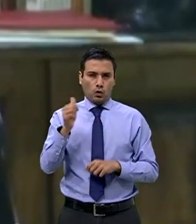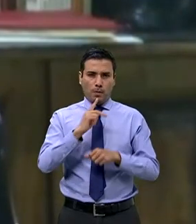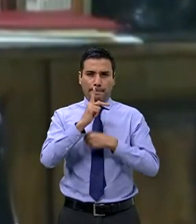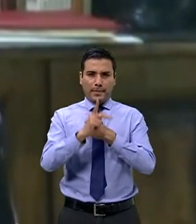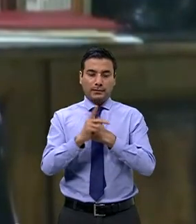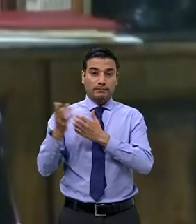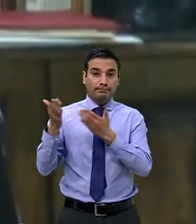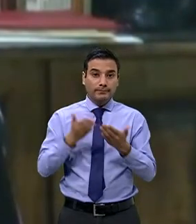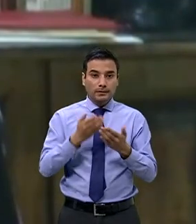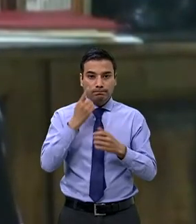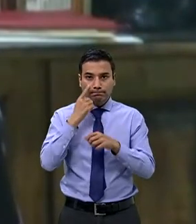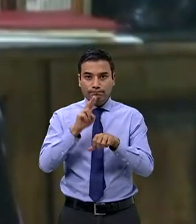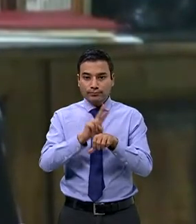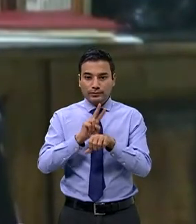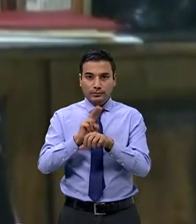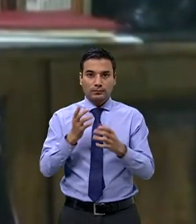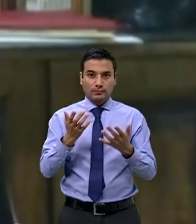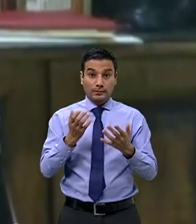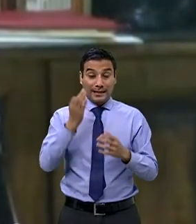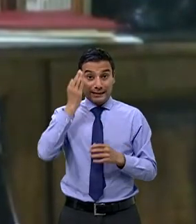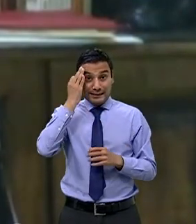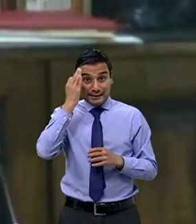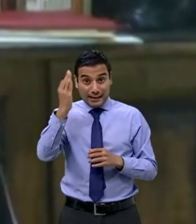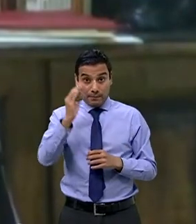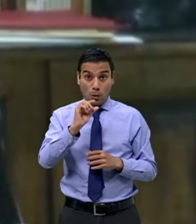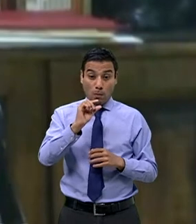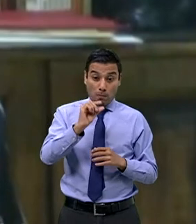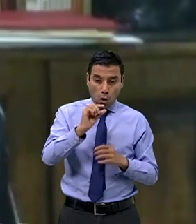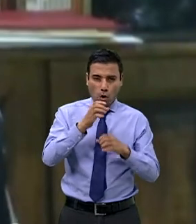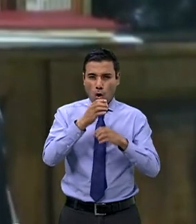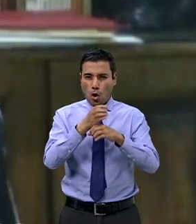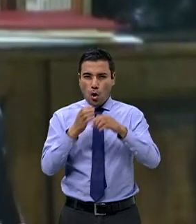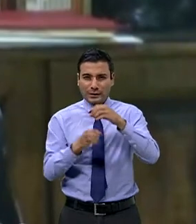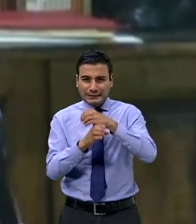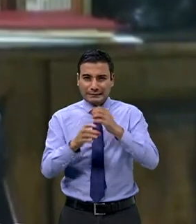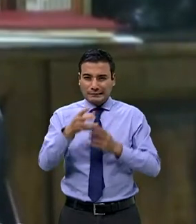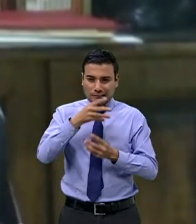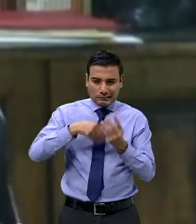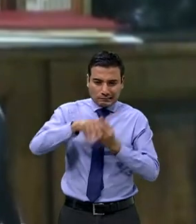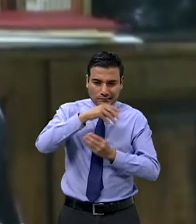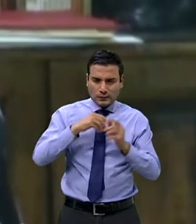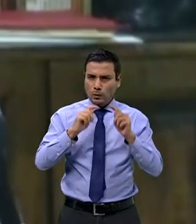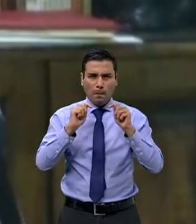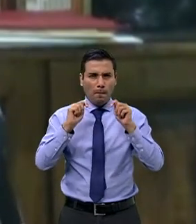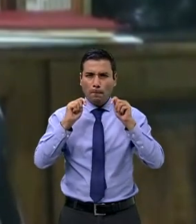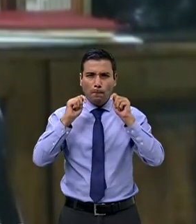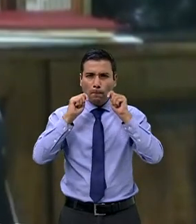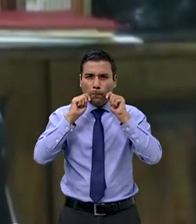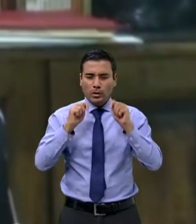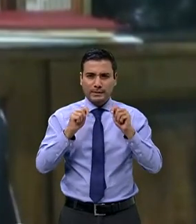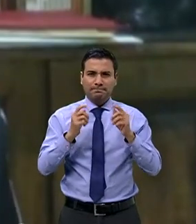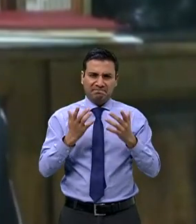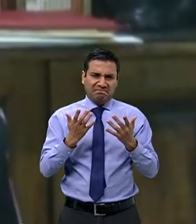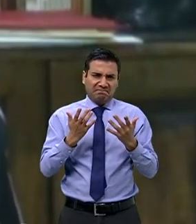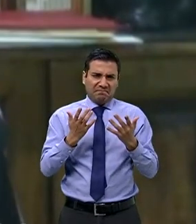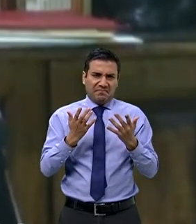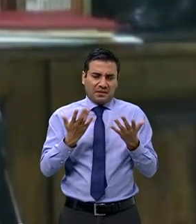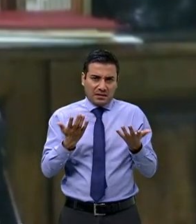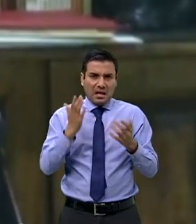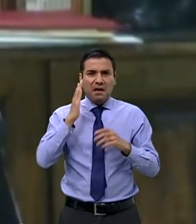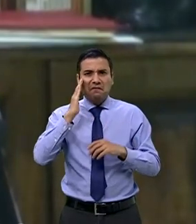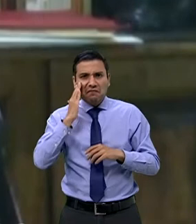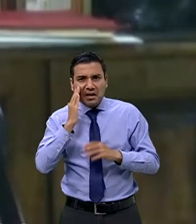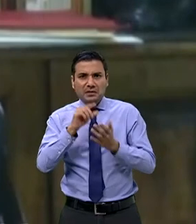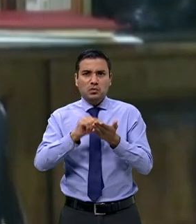extranjeros así que en poco tiempo y con los medios que tuvimos a nuestro alcance que fueron todos todos nuestros espacios en la televisión todas